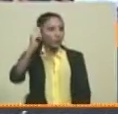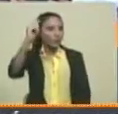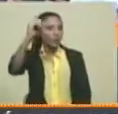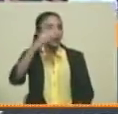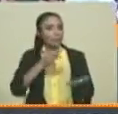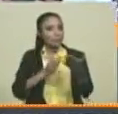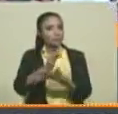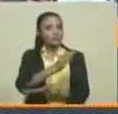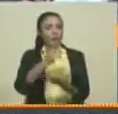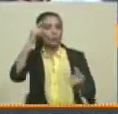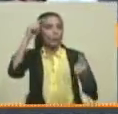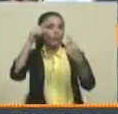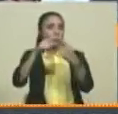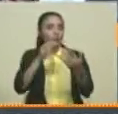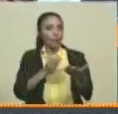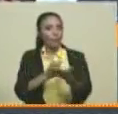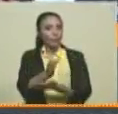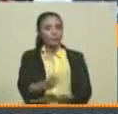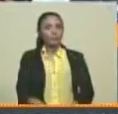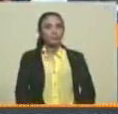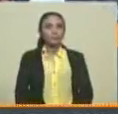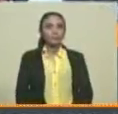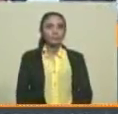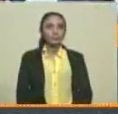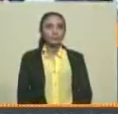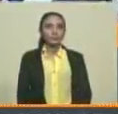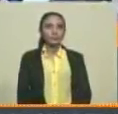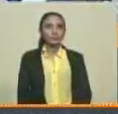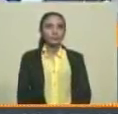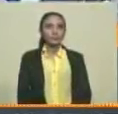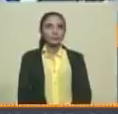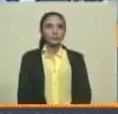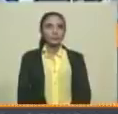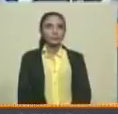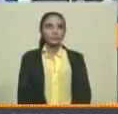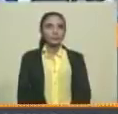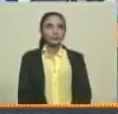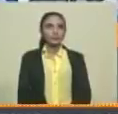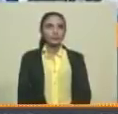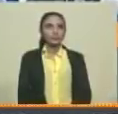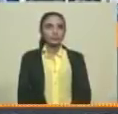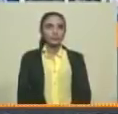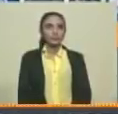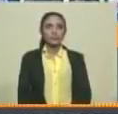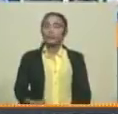nuestra convicción. Esos son nuestros principios. La